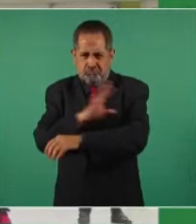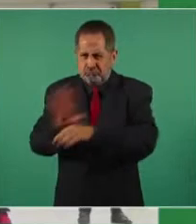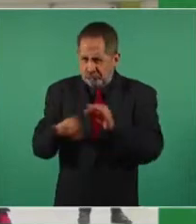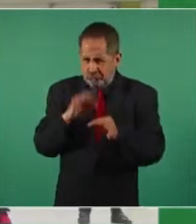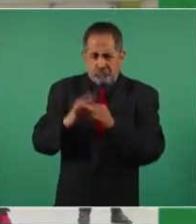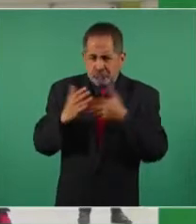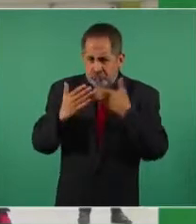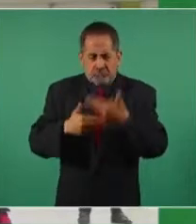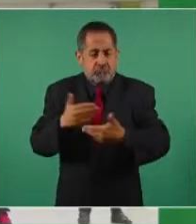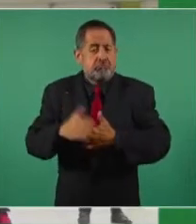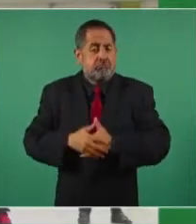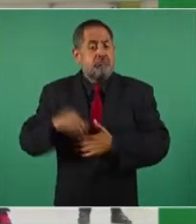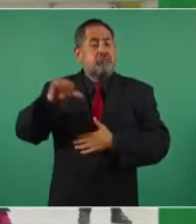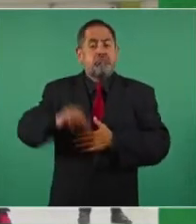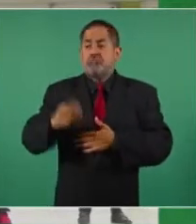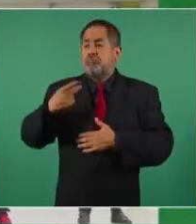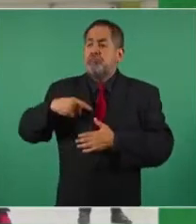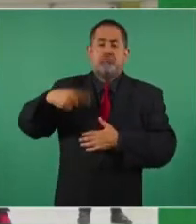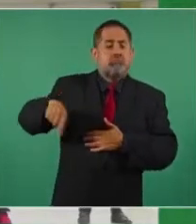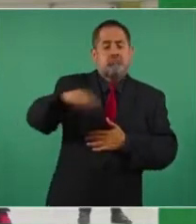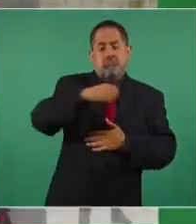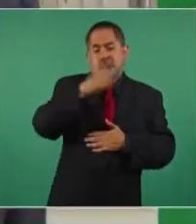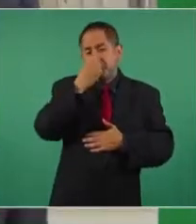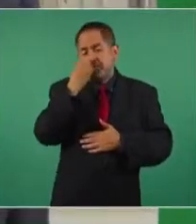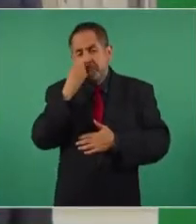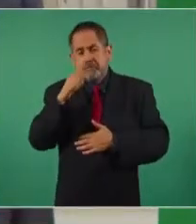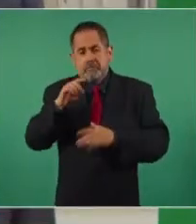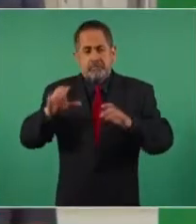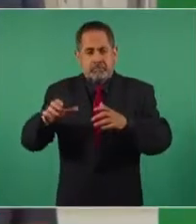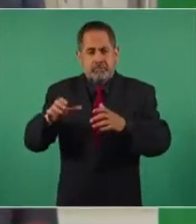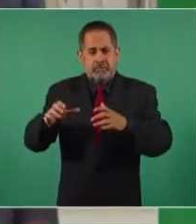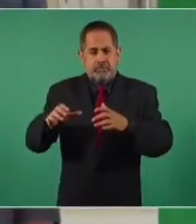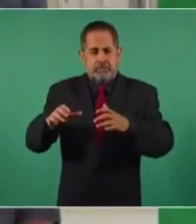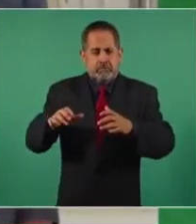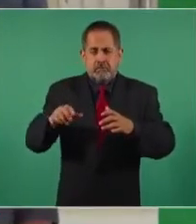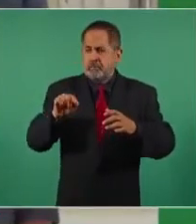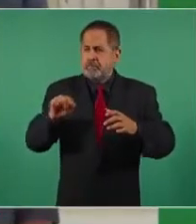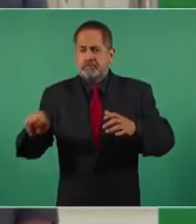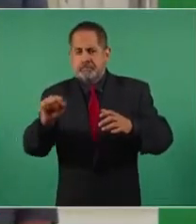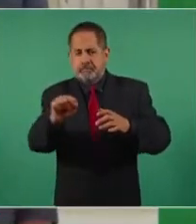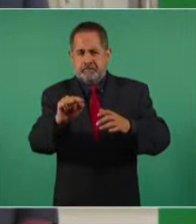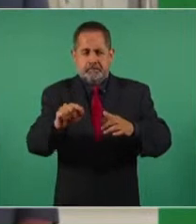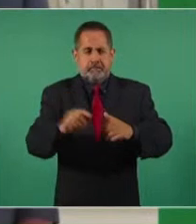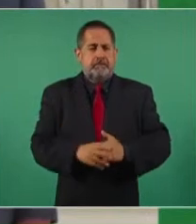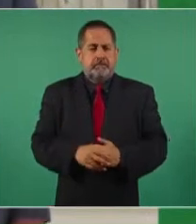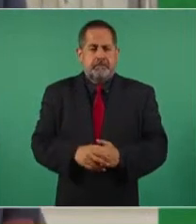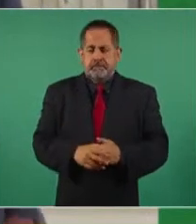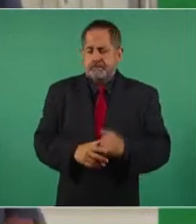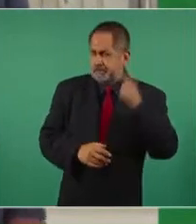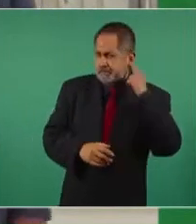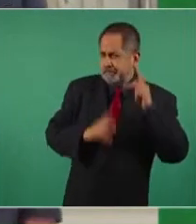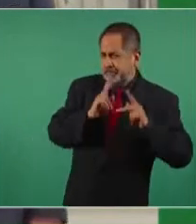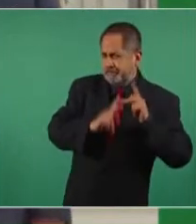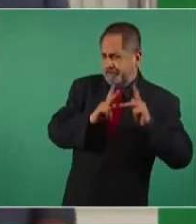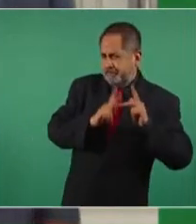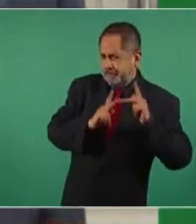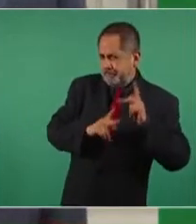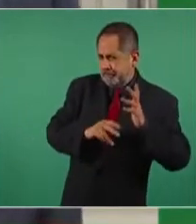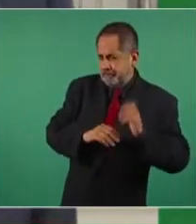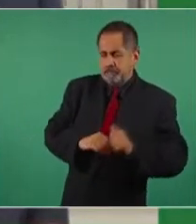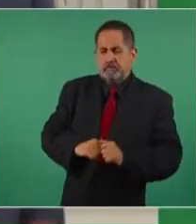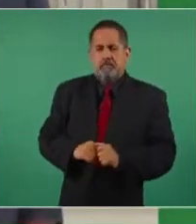el personal de escuelas desde activos estado la población en el estado de